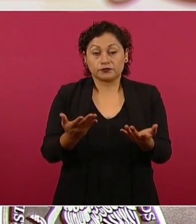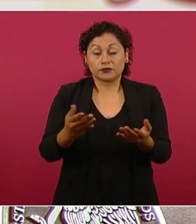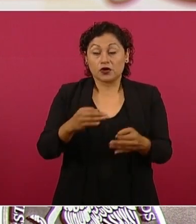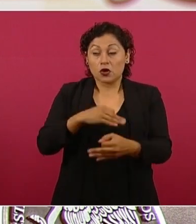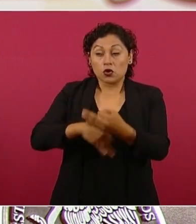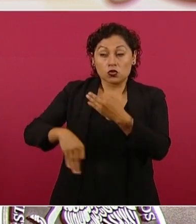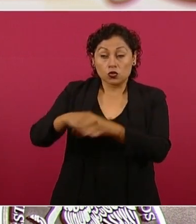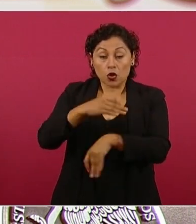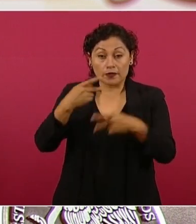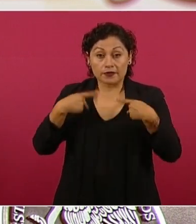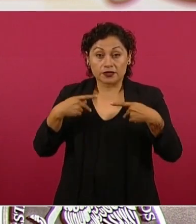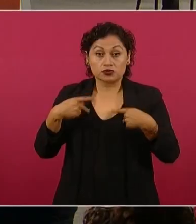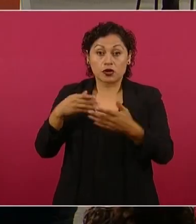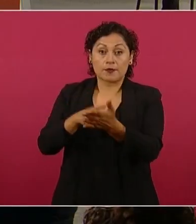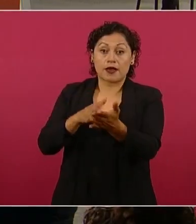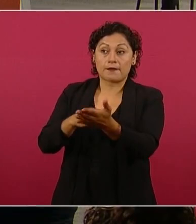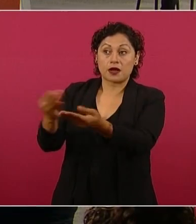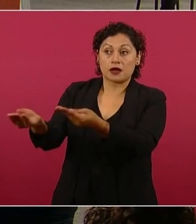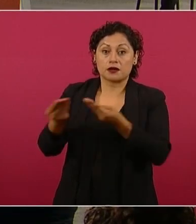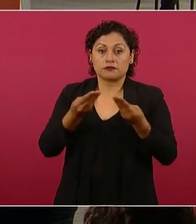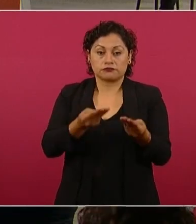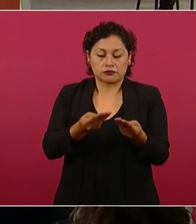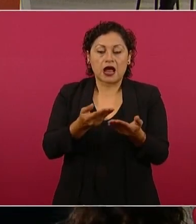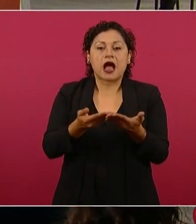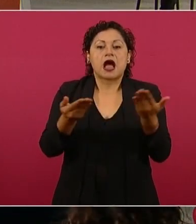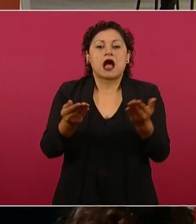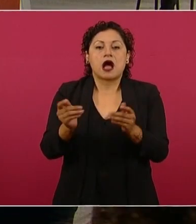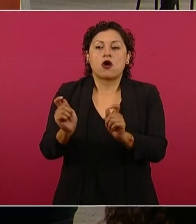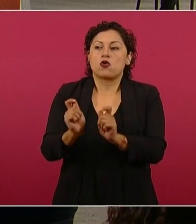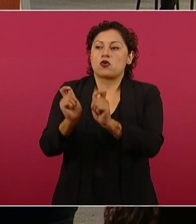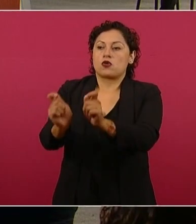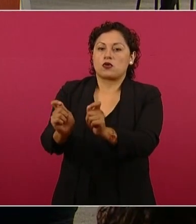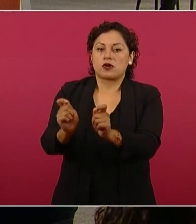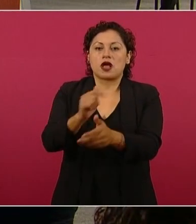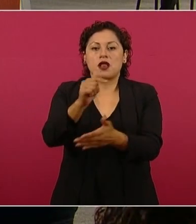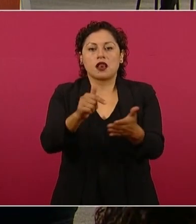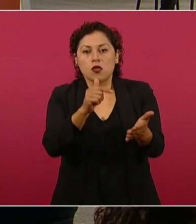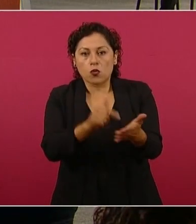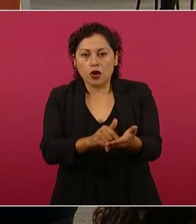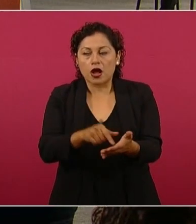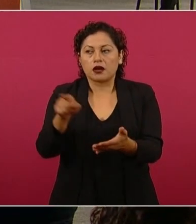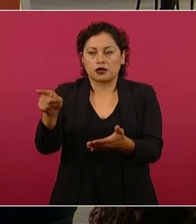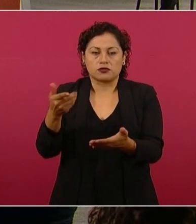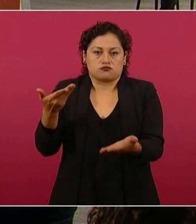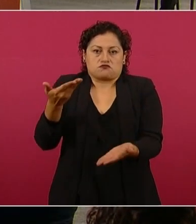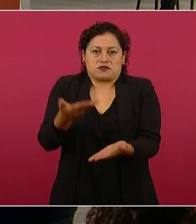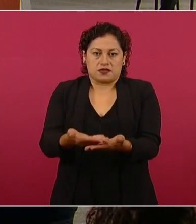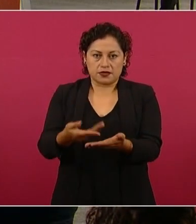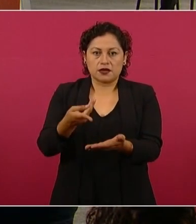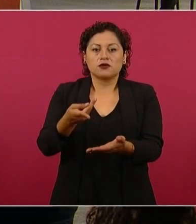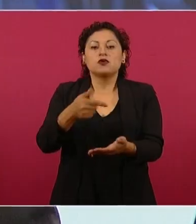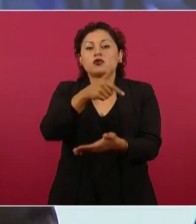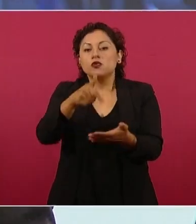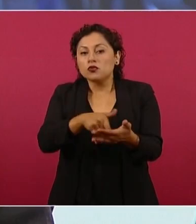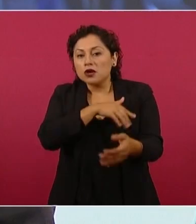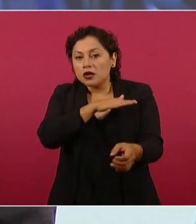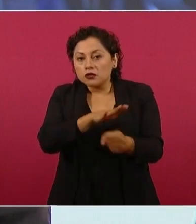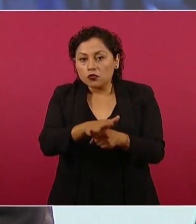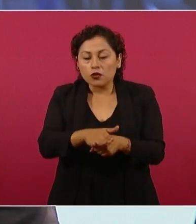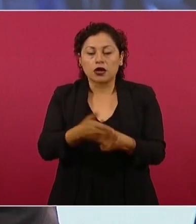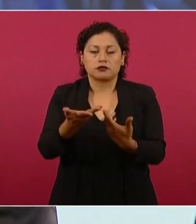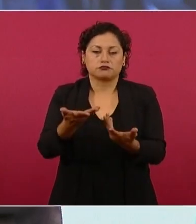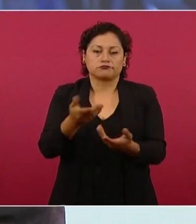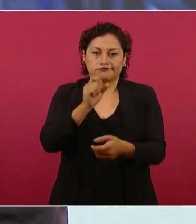se distribuyen por la asignación que ellos mismos hicieron por institución y por especialidad en su primera